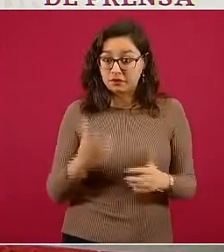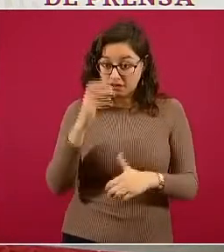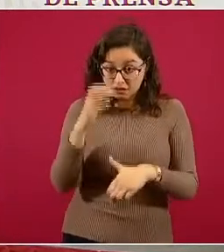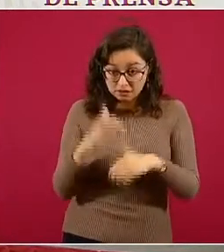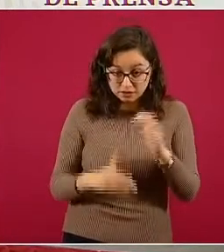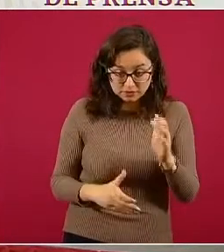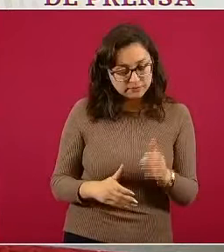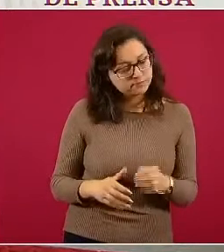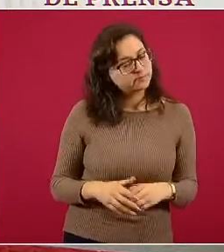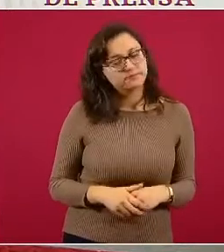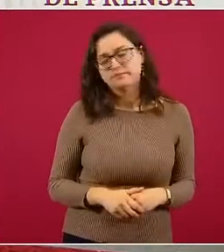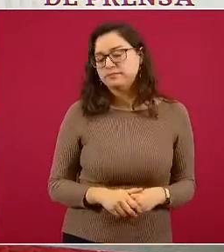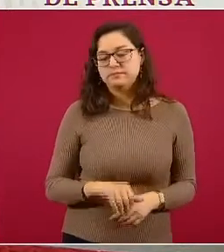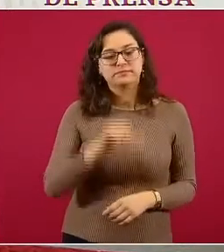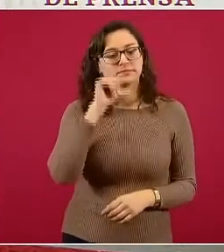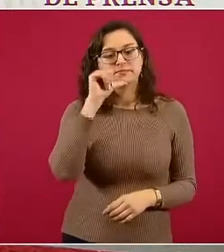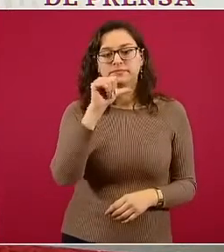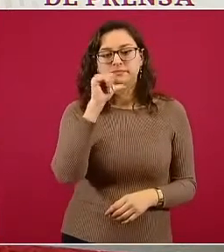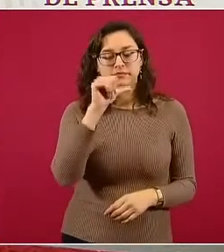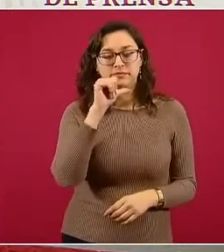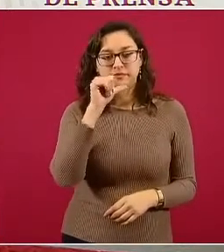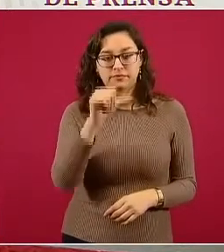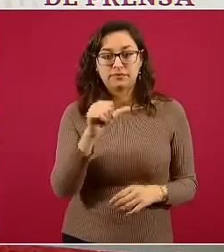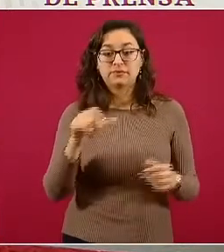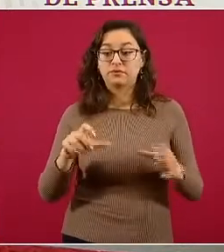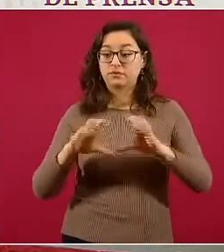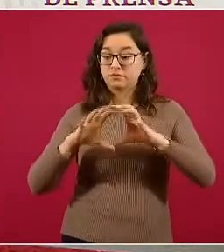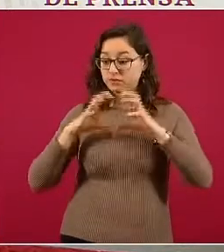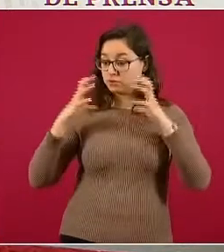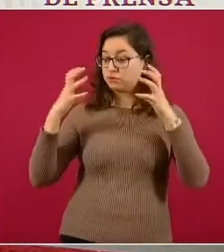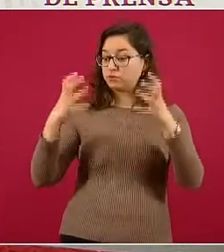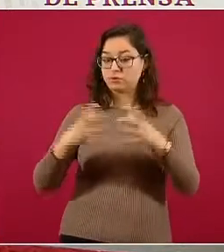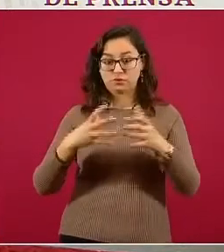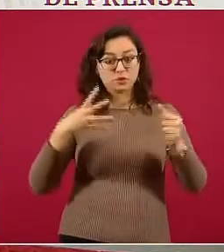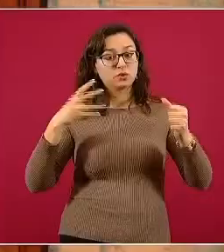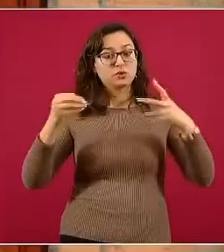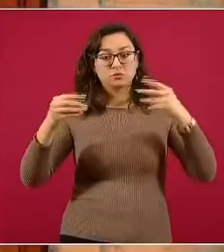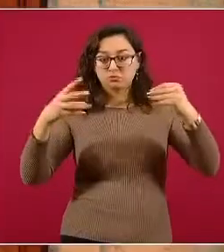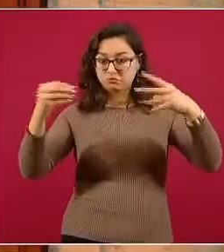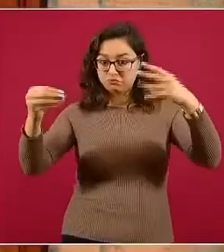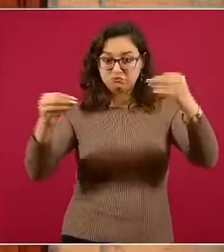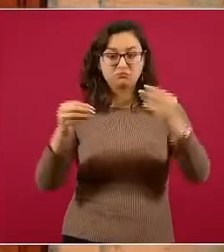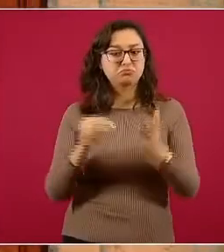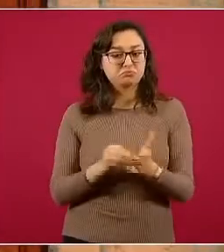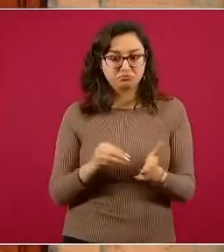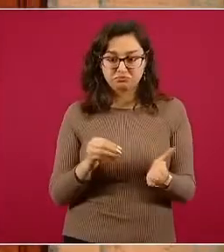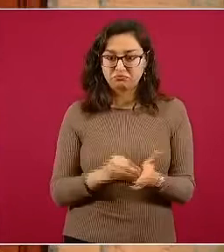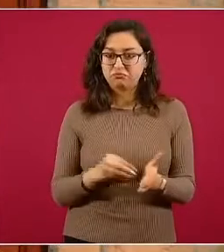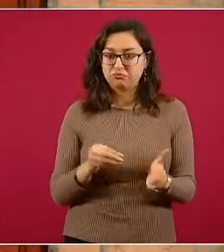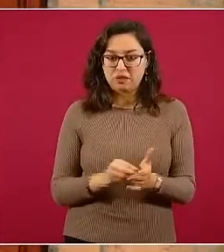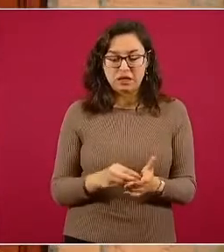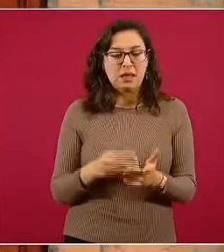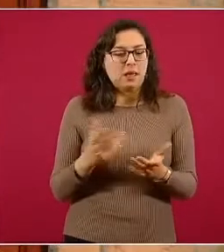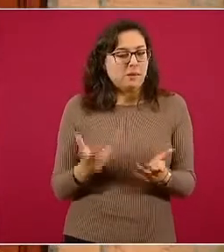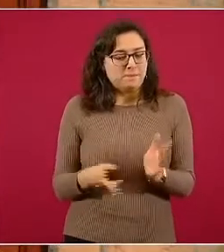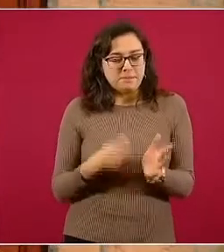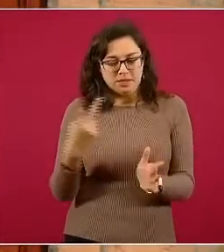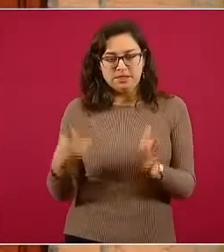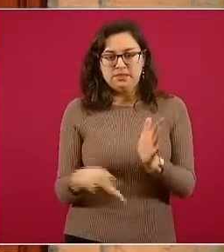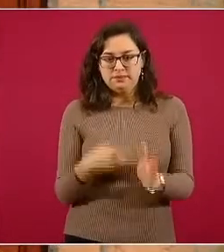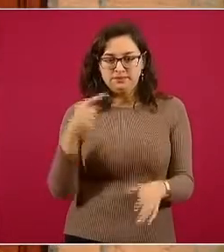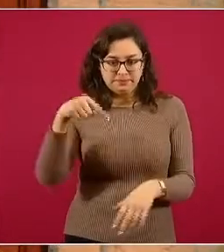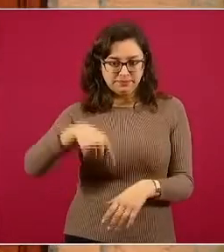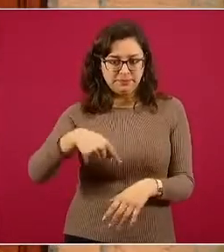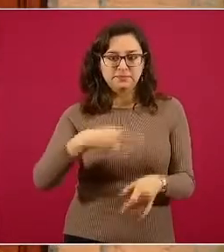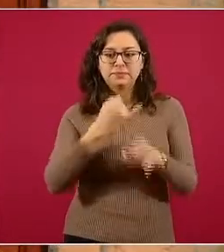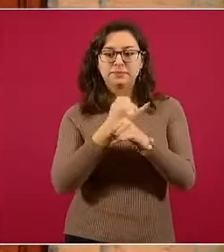terminado, menos aún la pandemia a nivel mundial, lo hemos visto en los gráficos que presentamos también en estas conferencias,